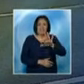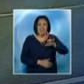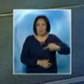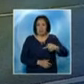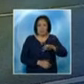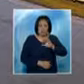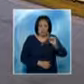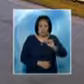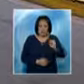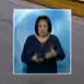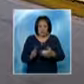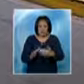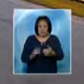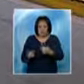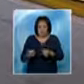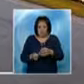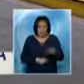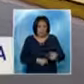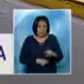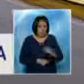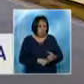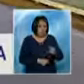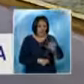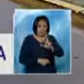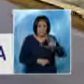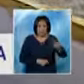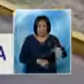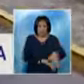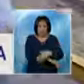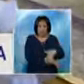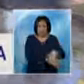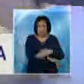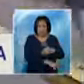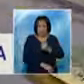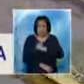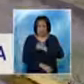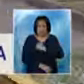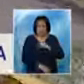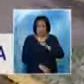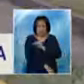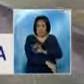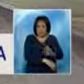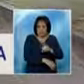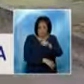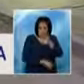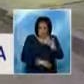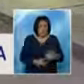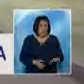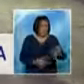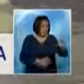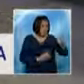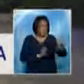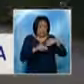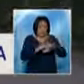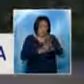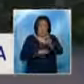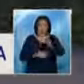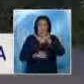caja. Cuadra 32 de la avenida Canadá en San Borja, y hace unos momentos delincuentes han ingresado aquí a la